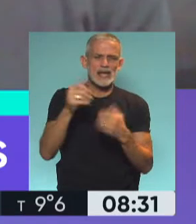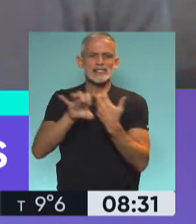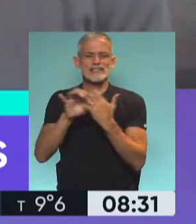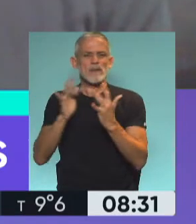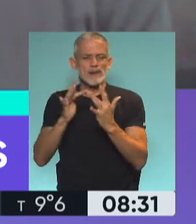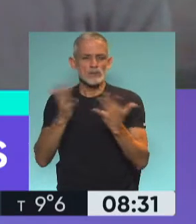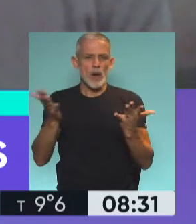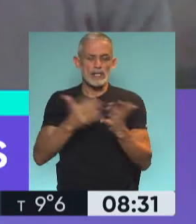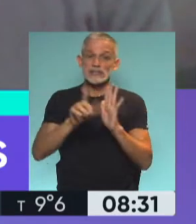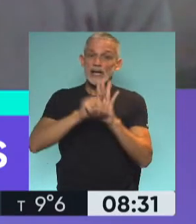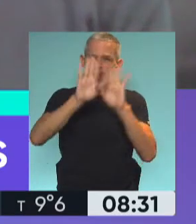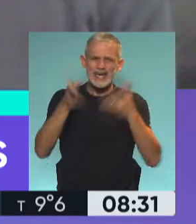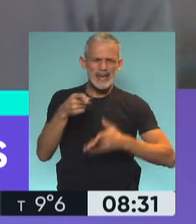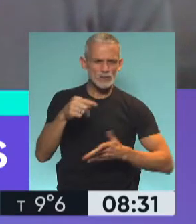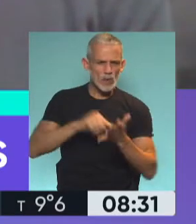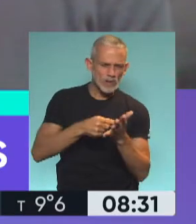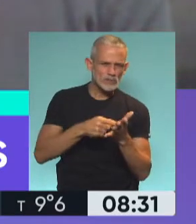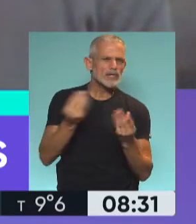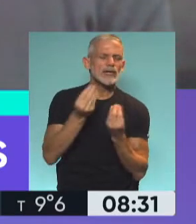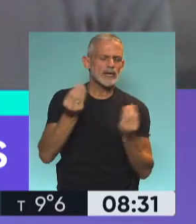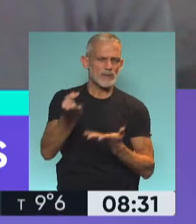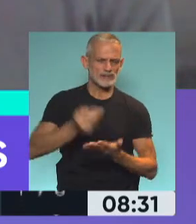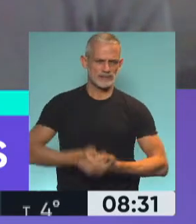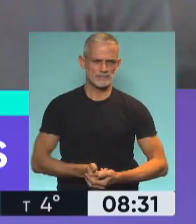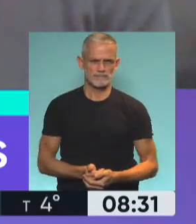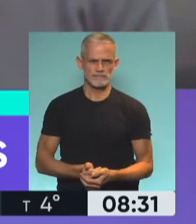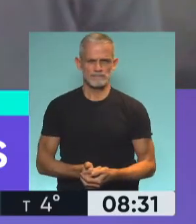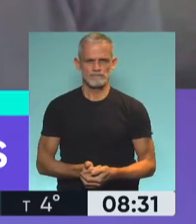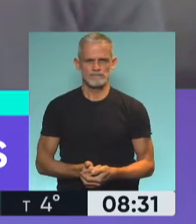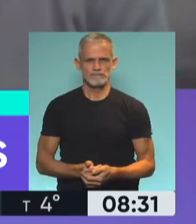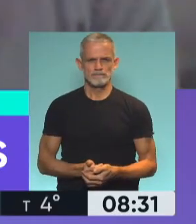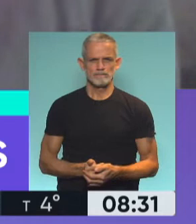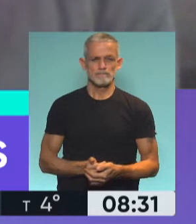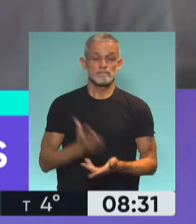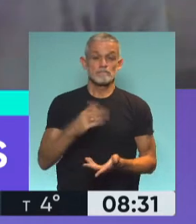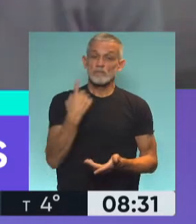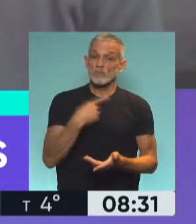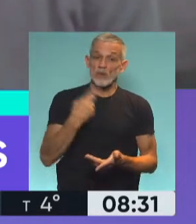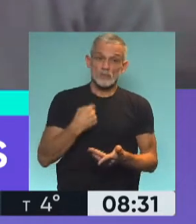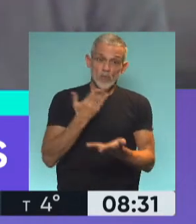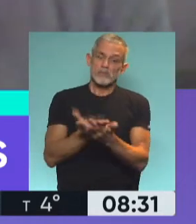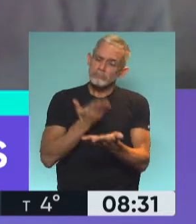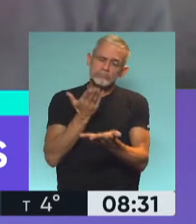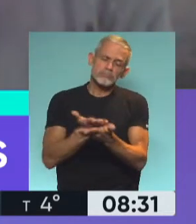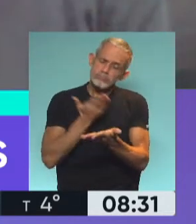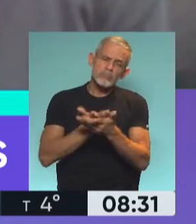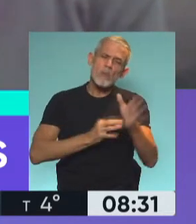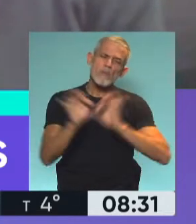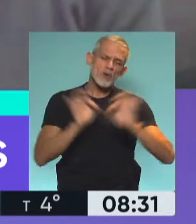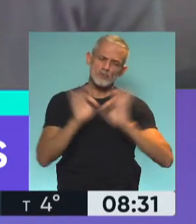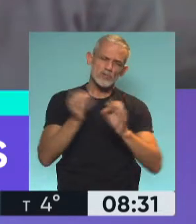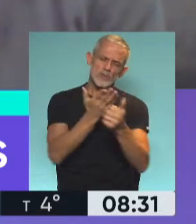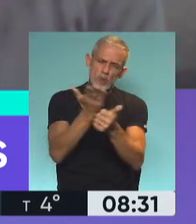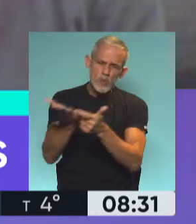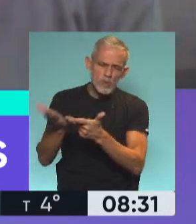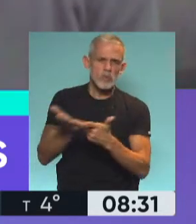virtuales. ¿Desde la legislatura porteña se piensa hacer algo al respecto? Mira, nosotros hemos presentado numerosa cantidad de proyectos.